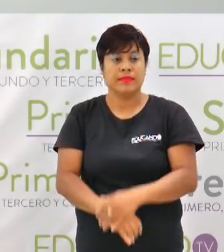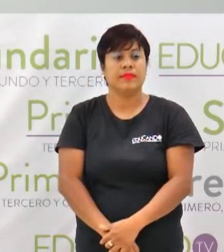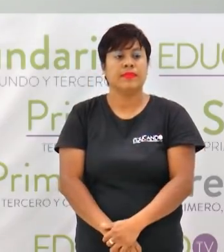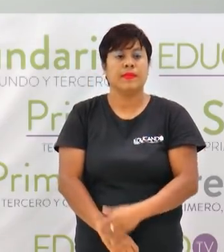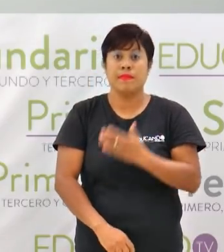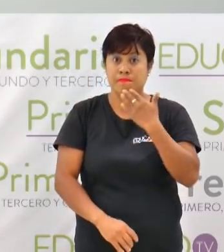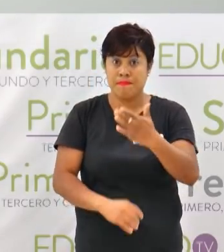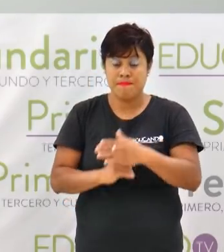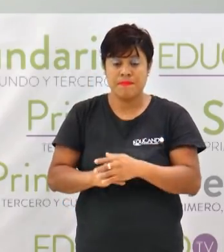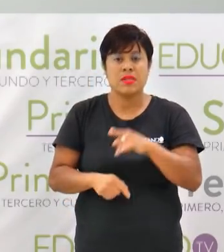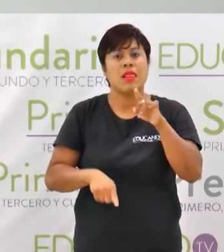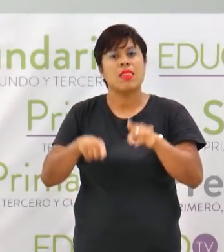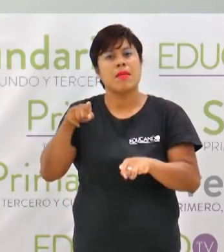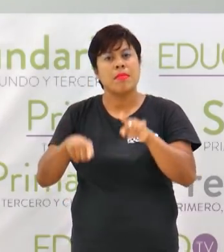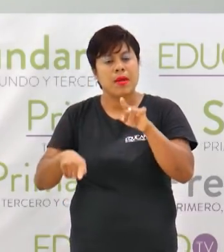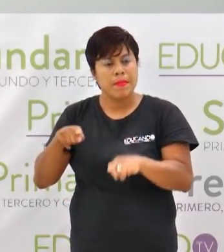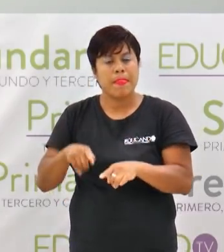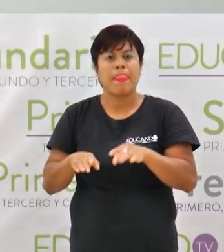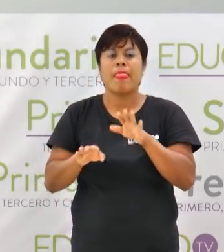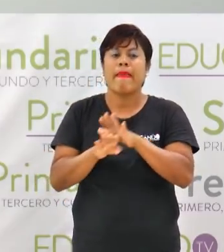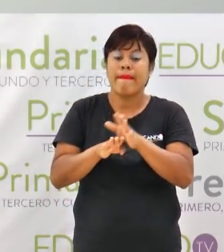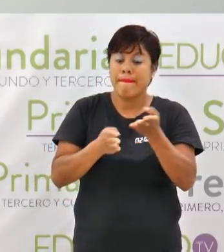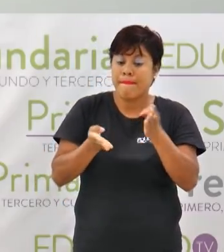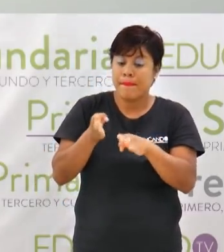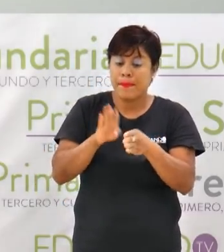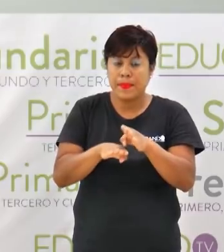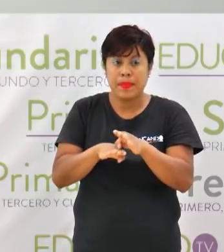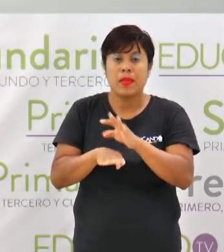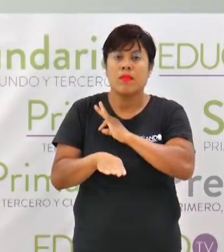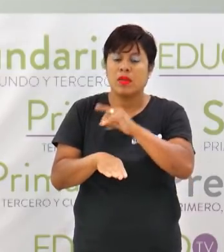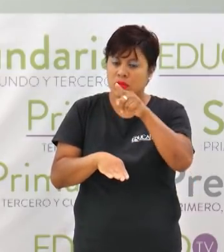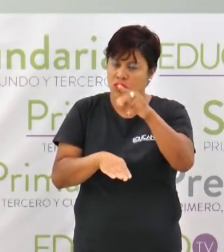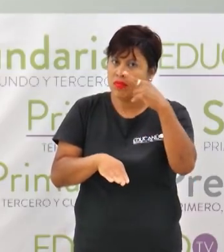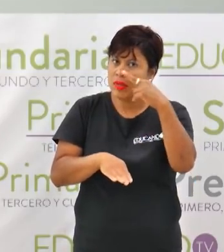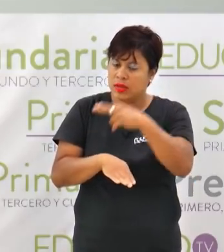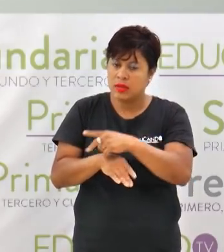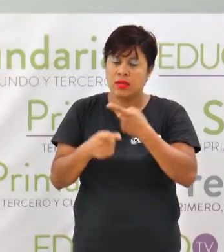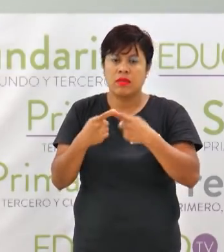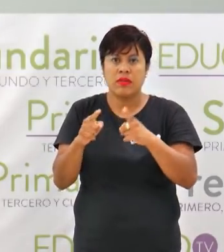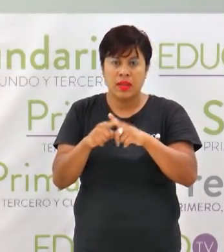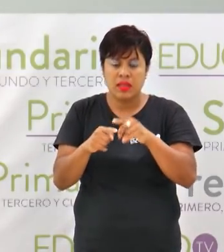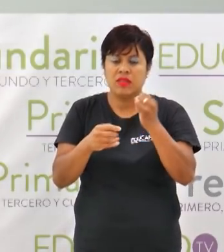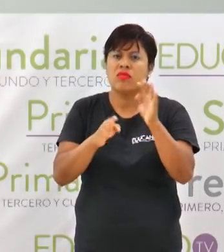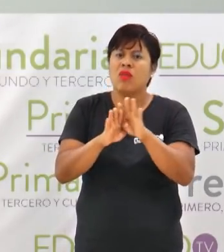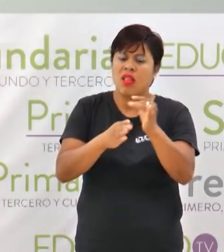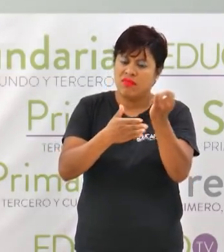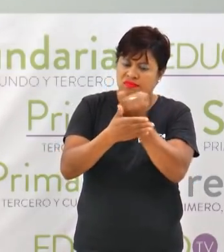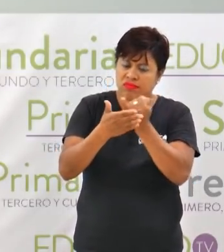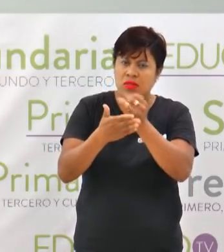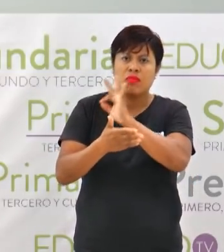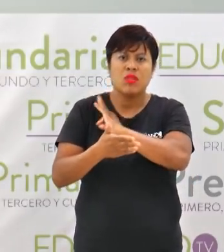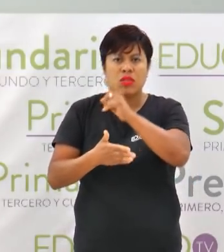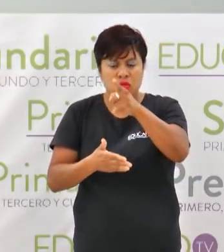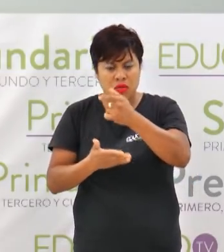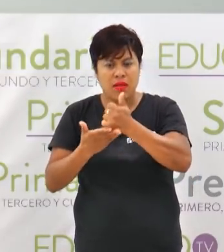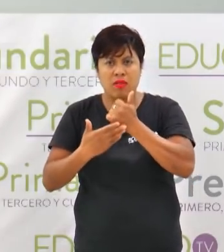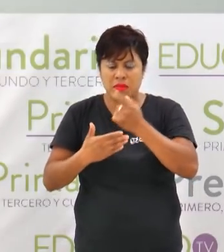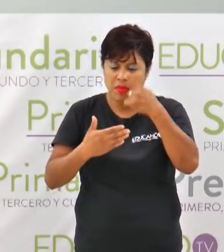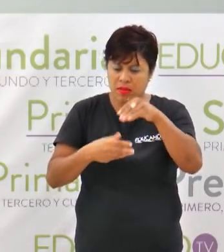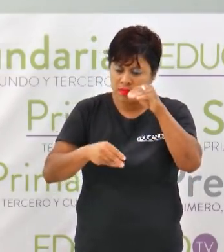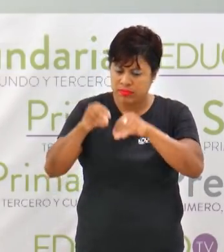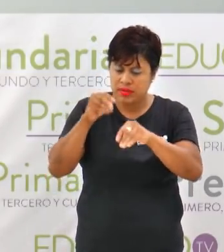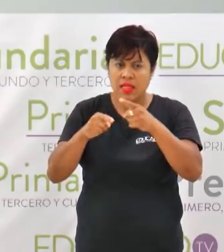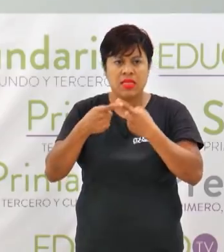Bien, dependiendo del tipo de plegado, vas a encontrar diferentes diseños que te van a ayudar a poder organizar